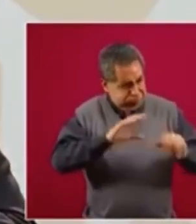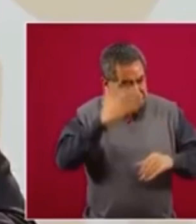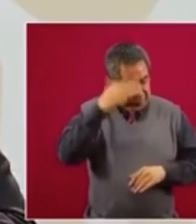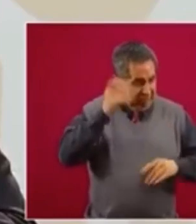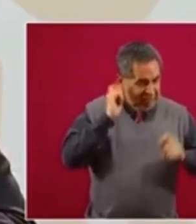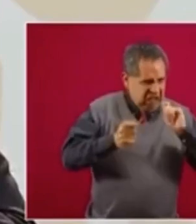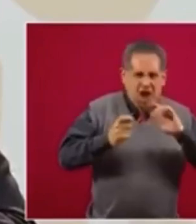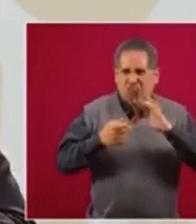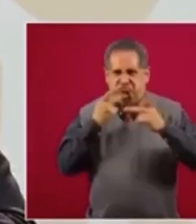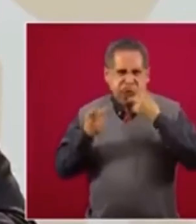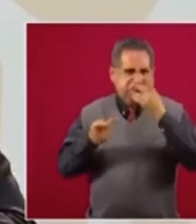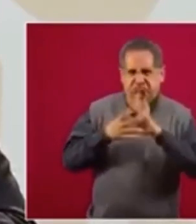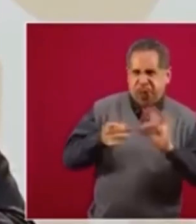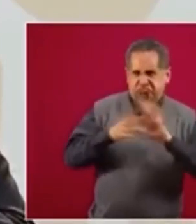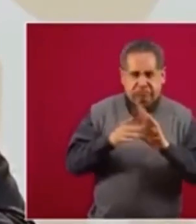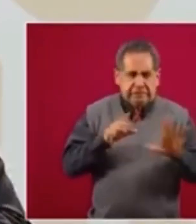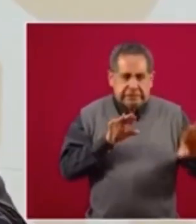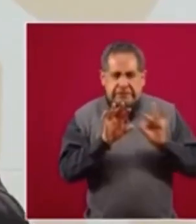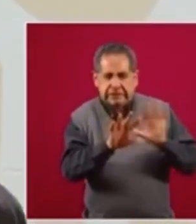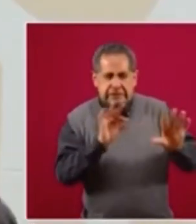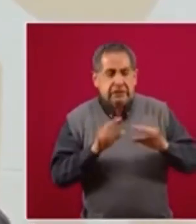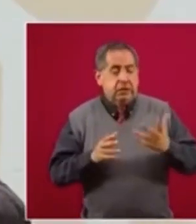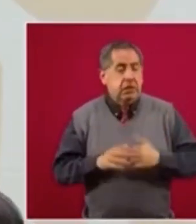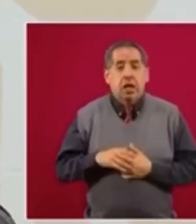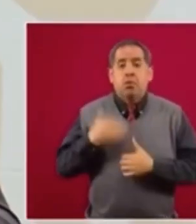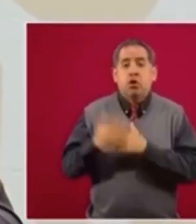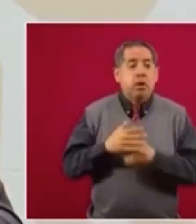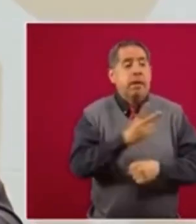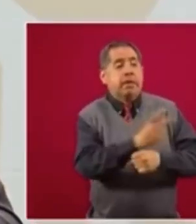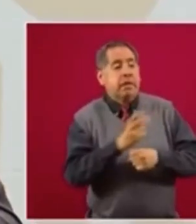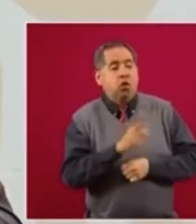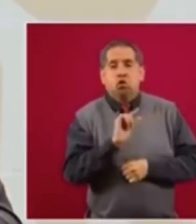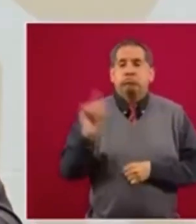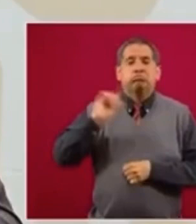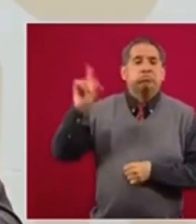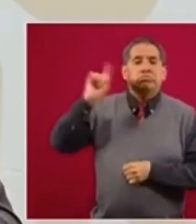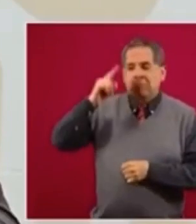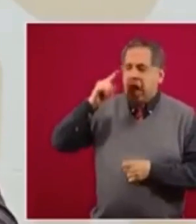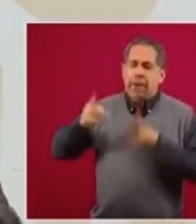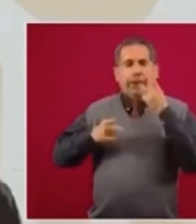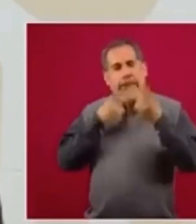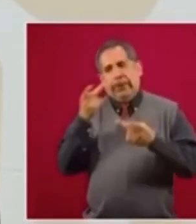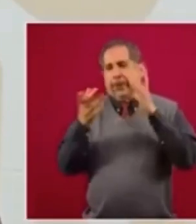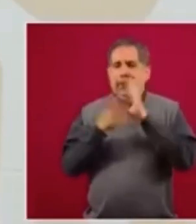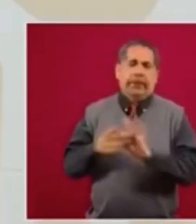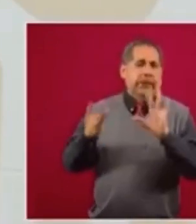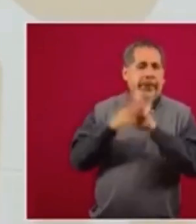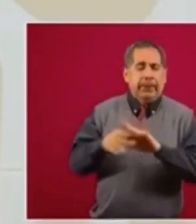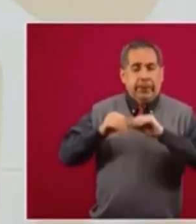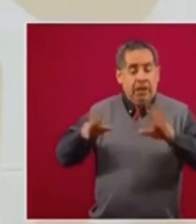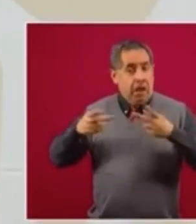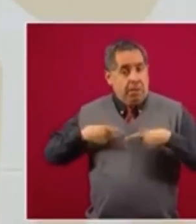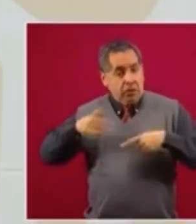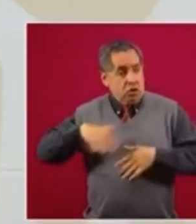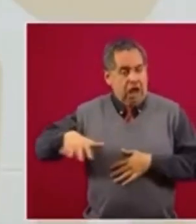de transmitir sus conocimientos. Vamos a tener invitados especiales en los programas para que gente